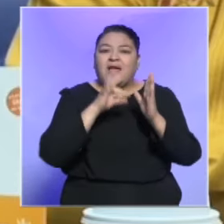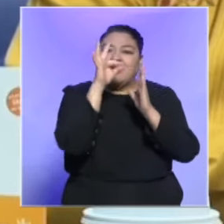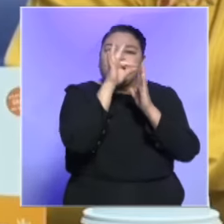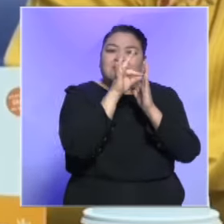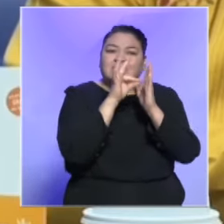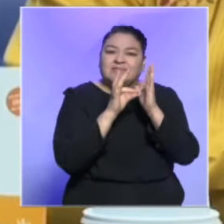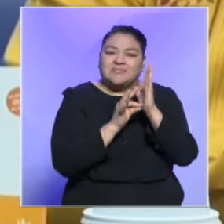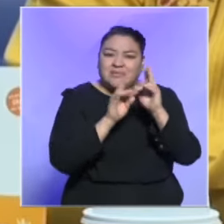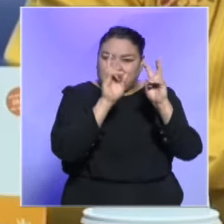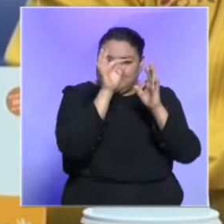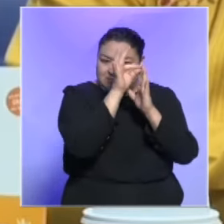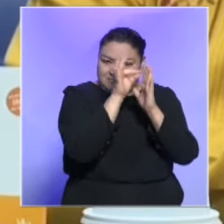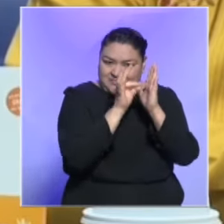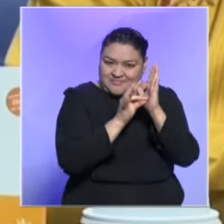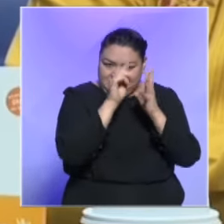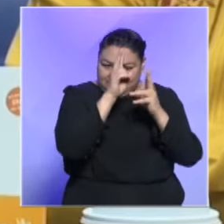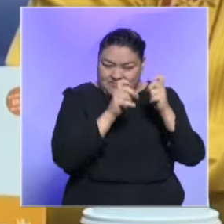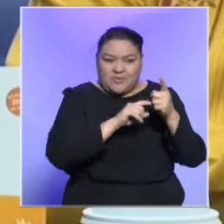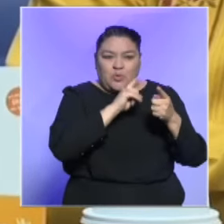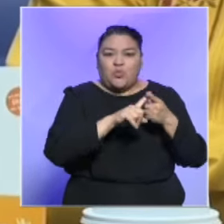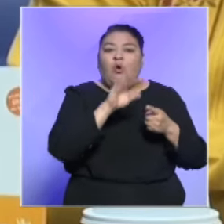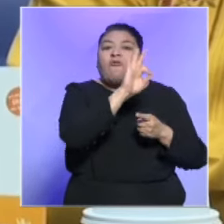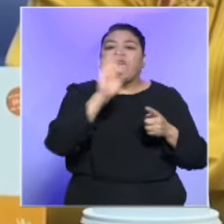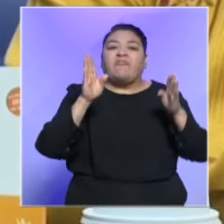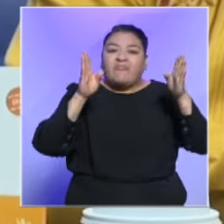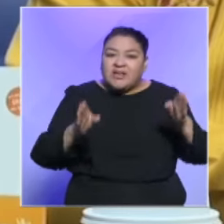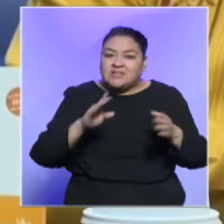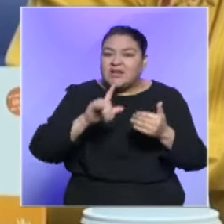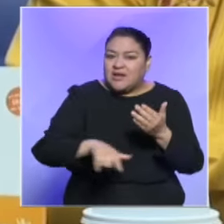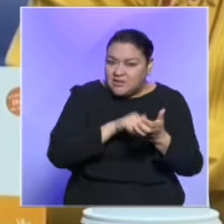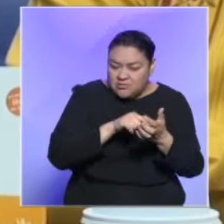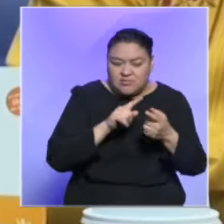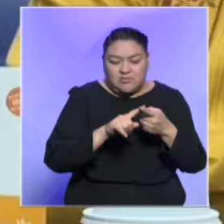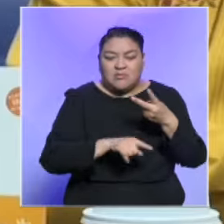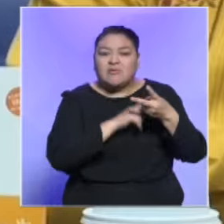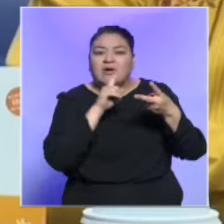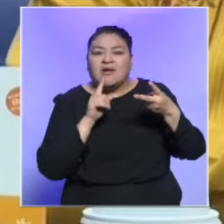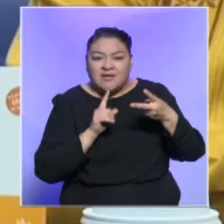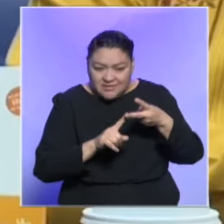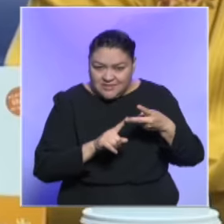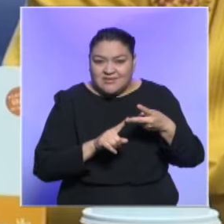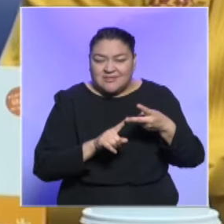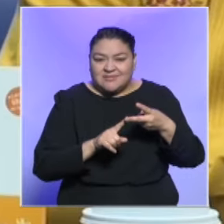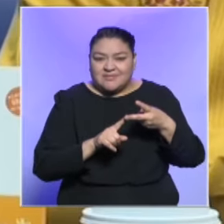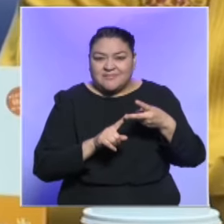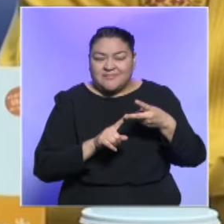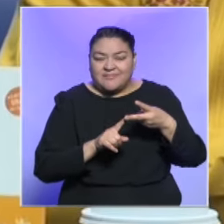habla de la temporalidad y nos habla de los